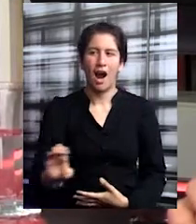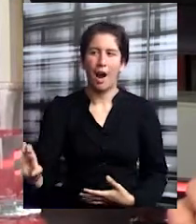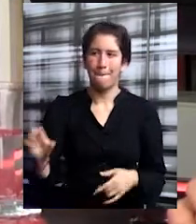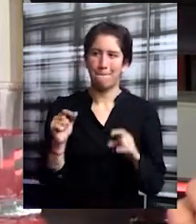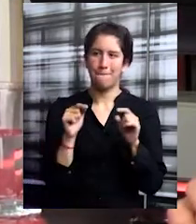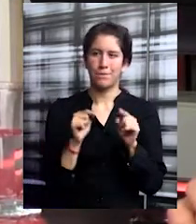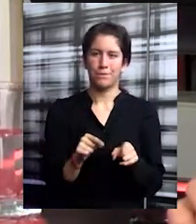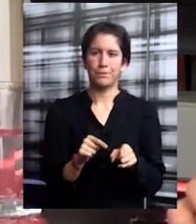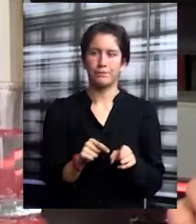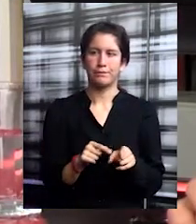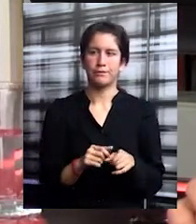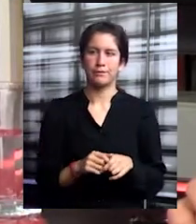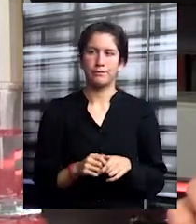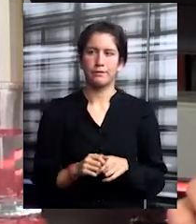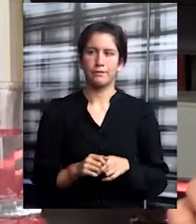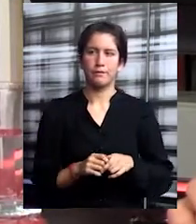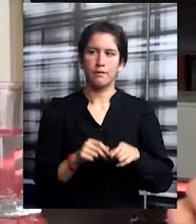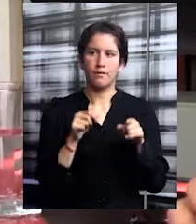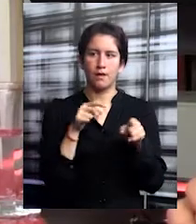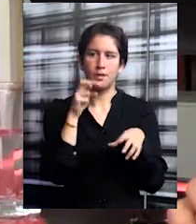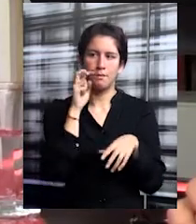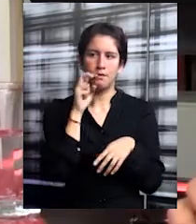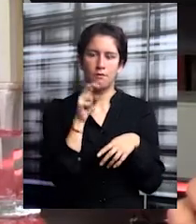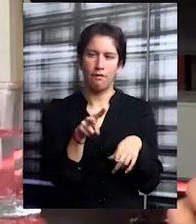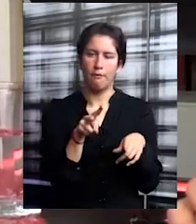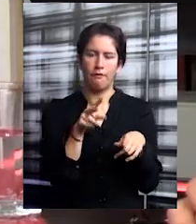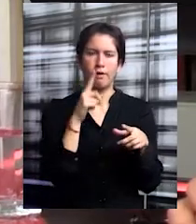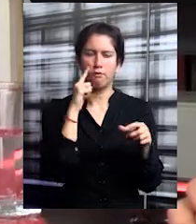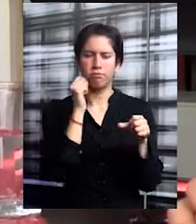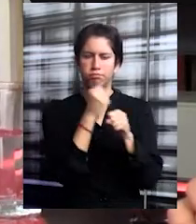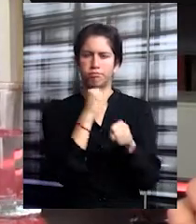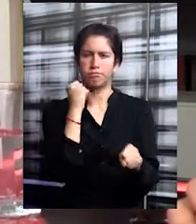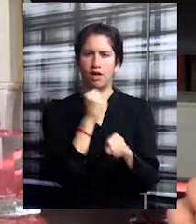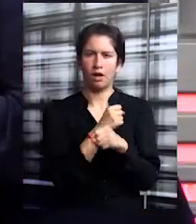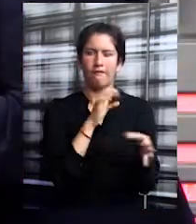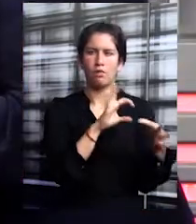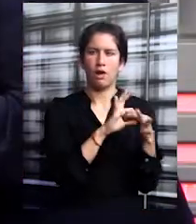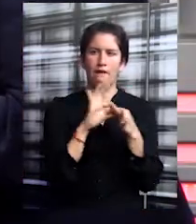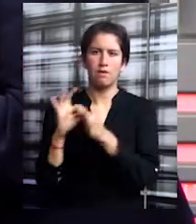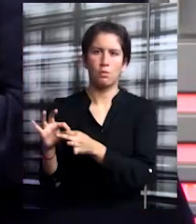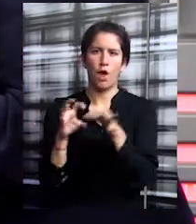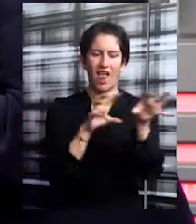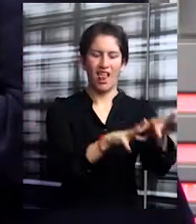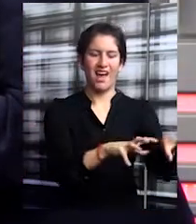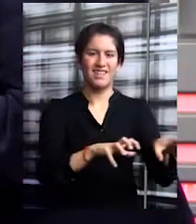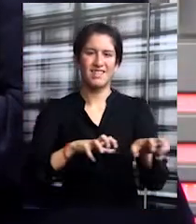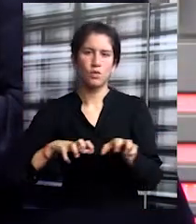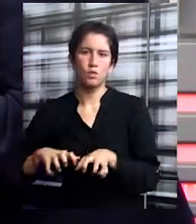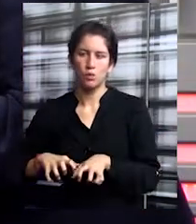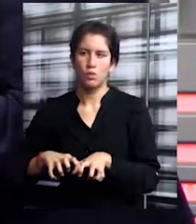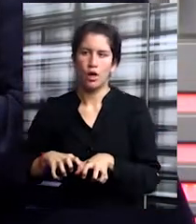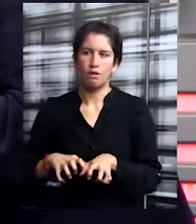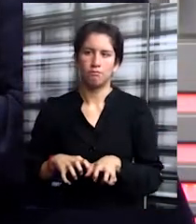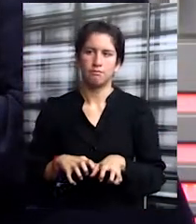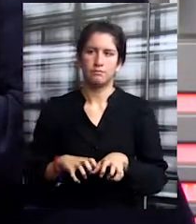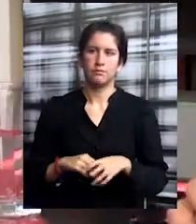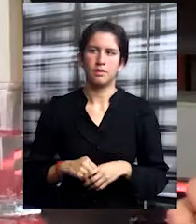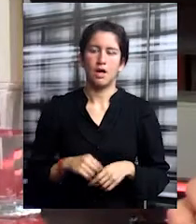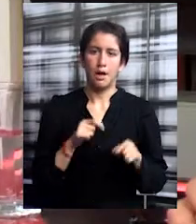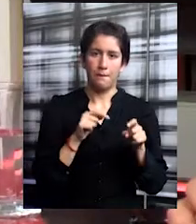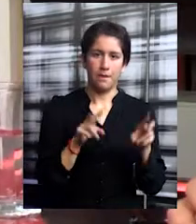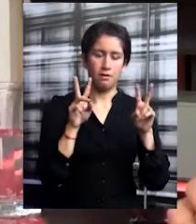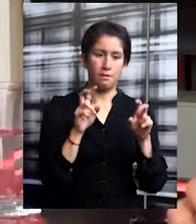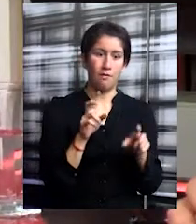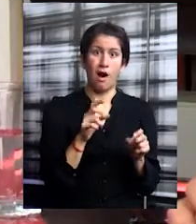arriesgo a decir que el 60% de la fuente de trabajo están vinculadas a la agricultura. Y nos estamos quedando sin agricultura.